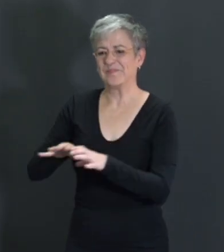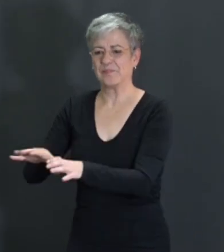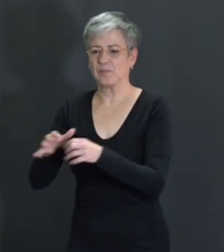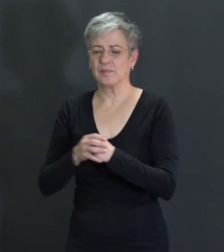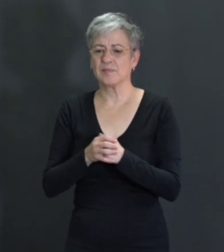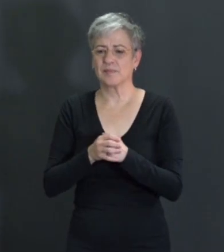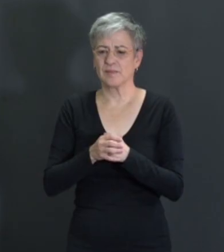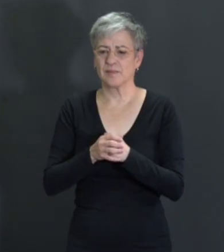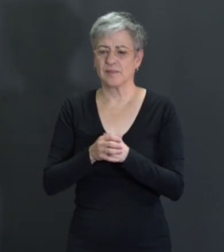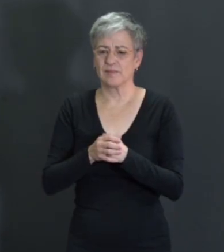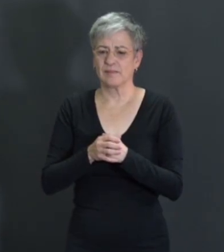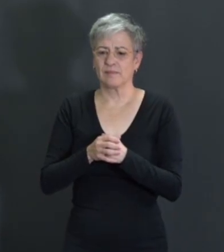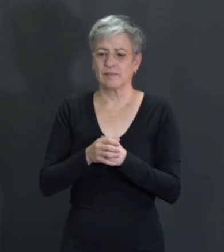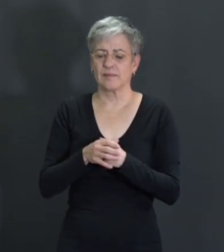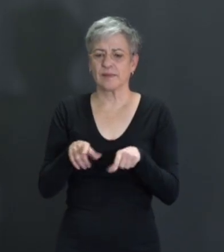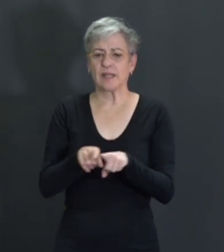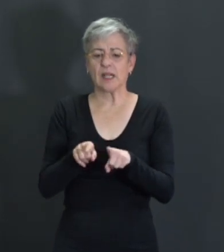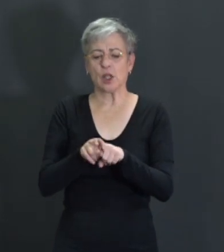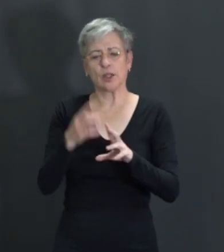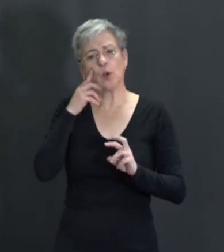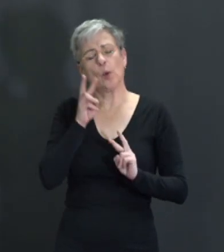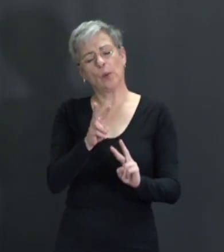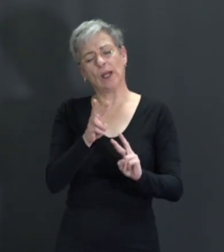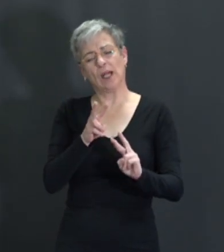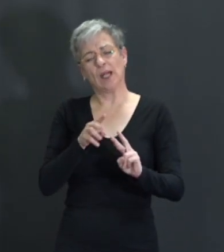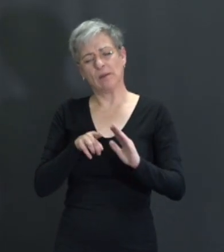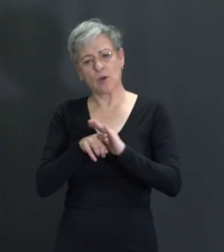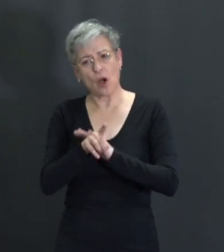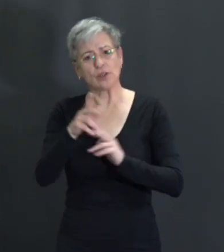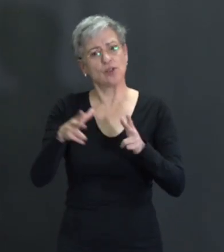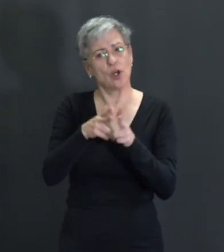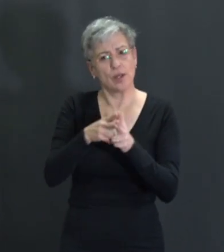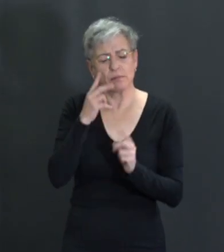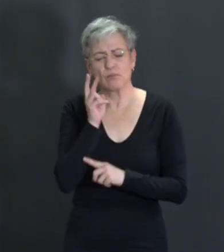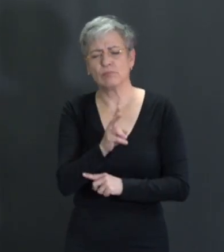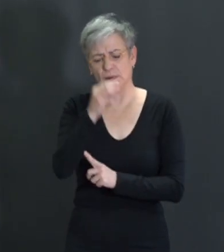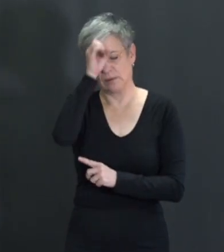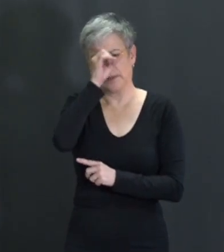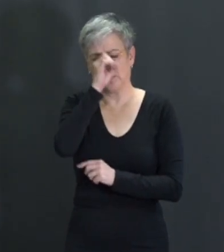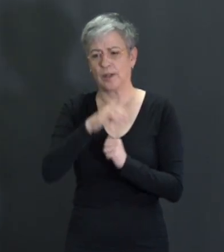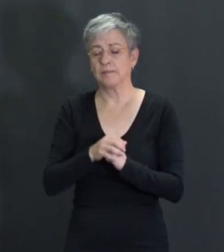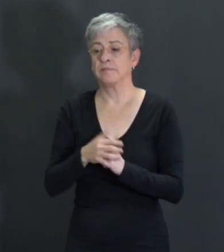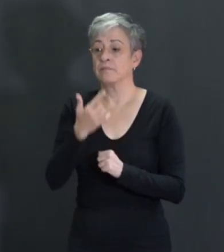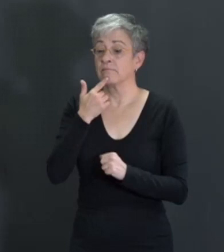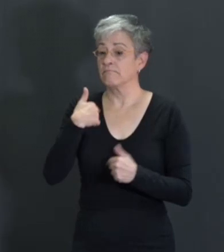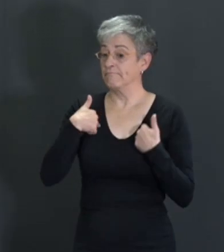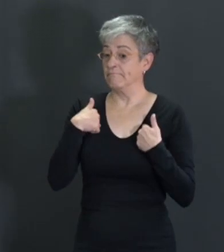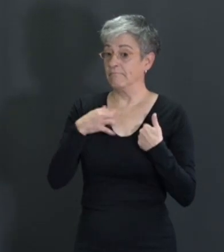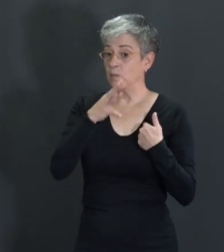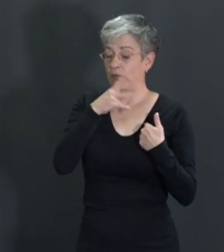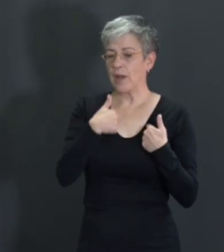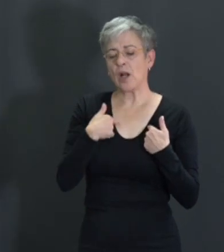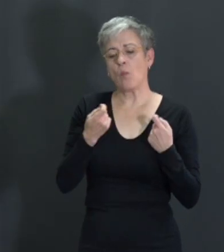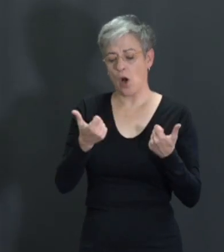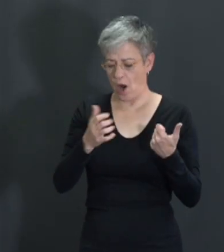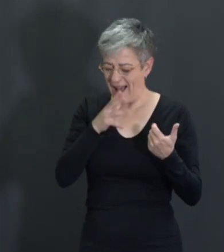ves ese progreso en la apropiación de los derechos? Yo creo que ahora es la oportunidad de dar la vuelta,